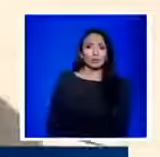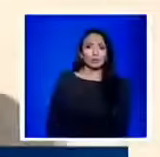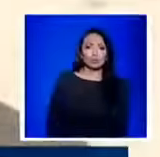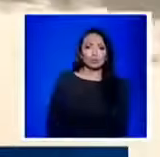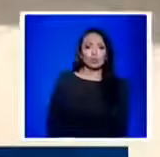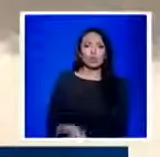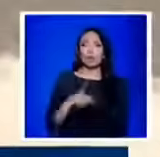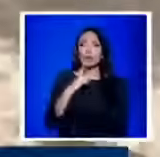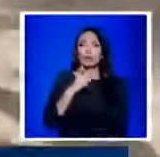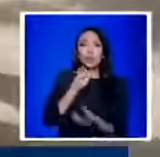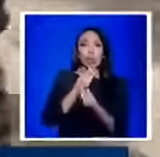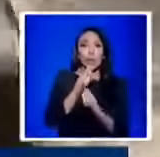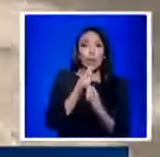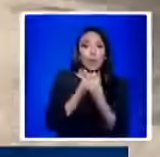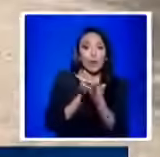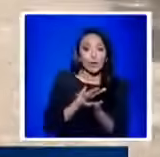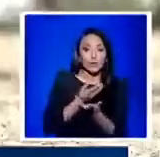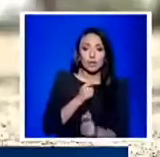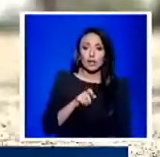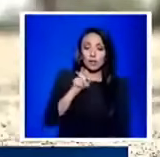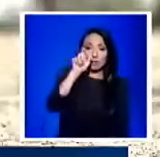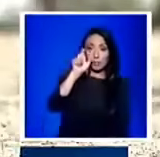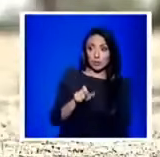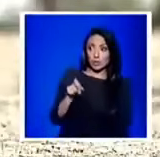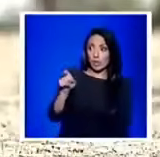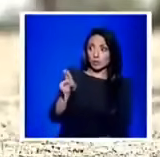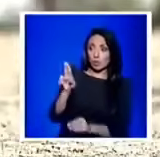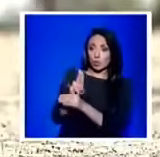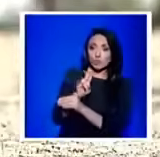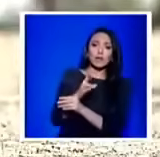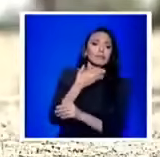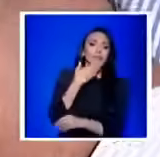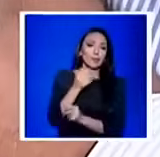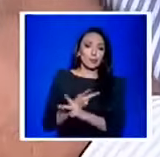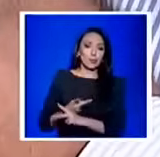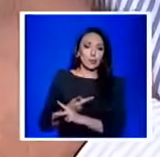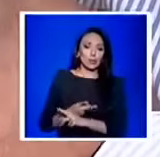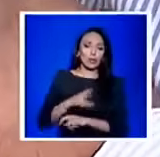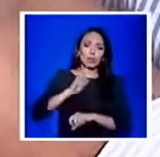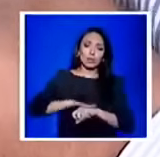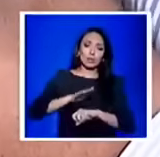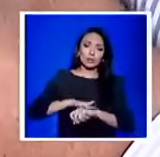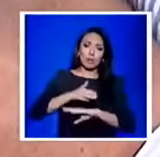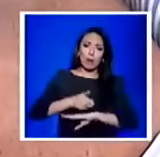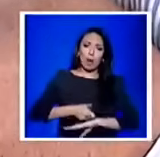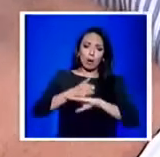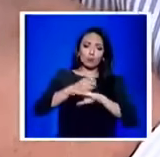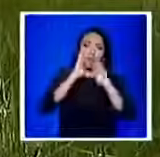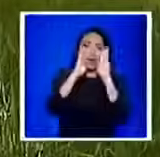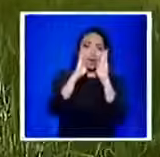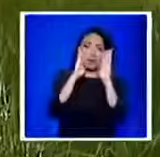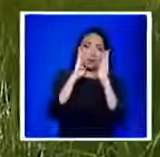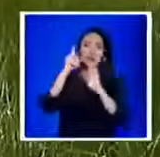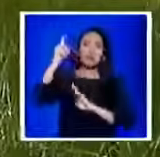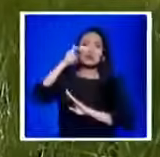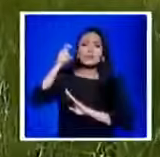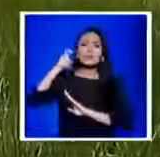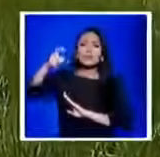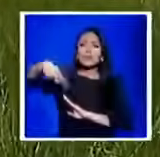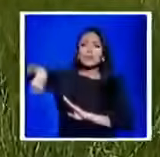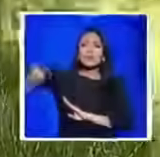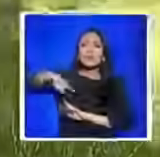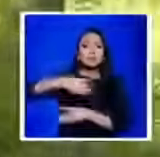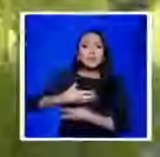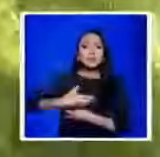Comparte lo ocurrido para que quienes acuden tengan mayor precaución y para llamar la atención de las autoridades a fin de fortalecer las medidas y que se